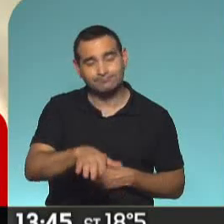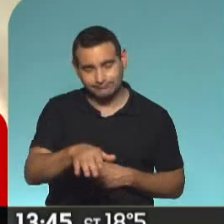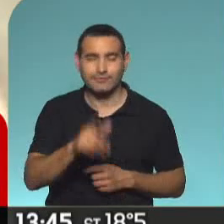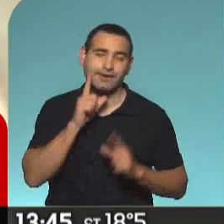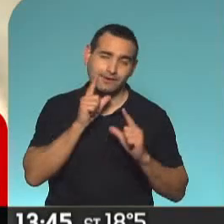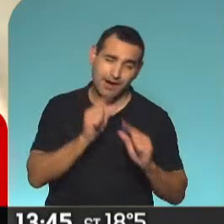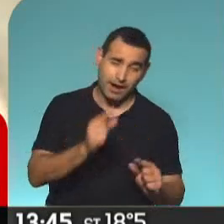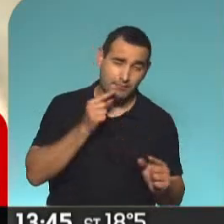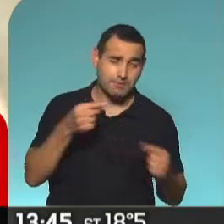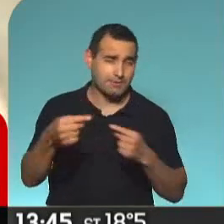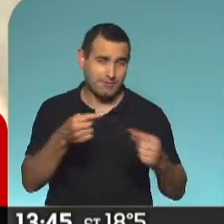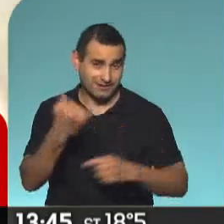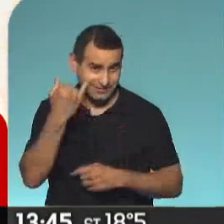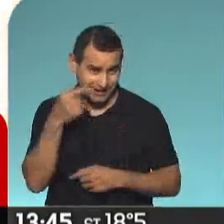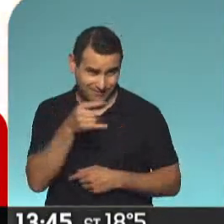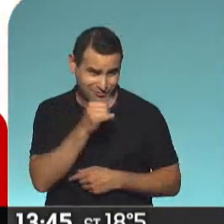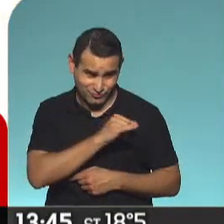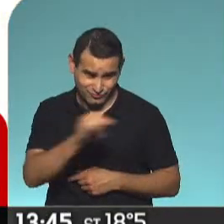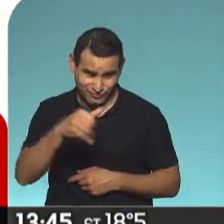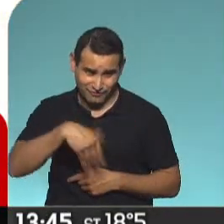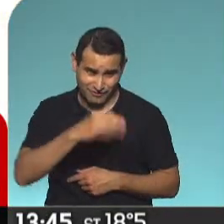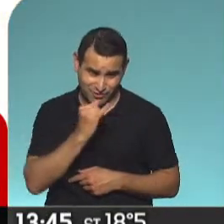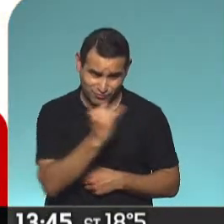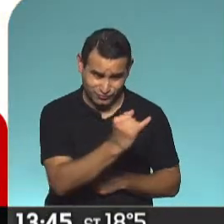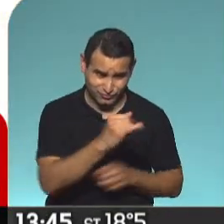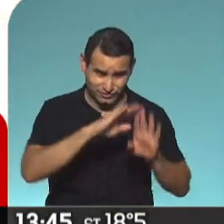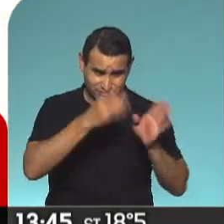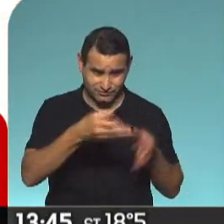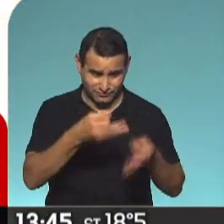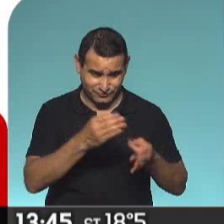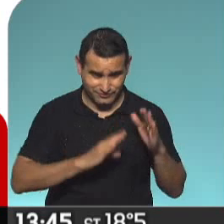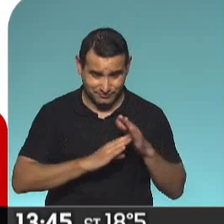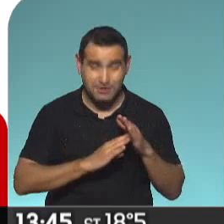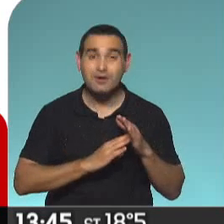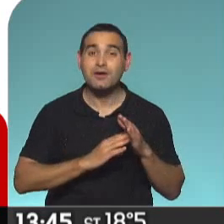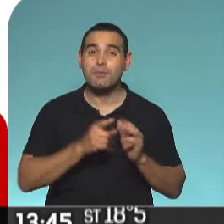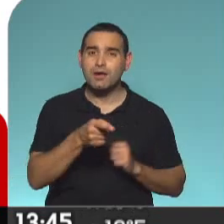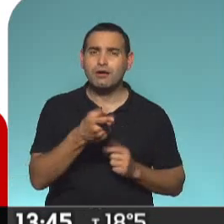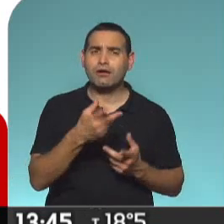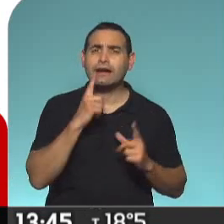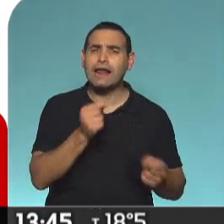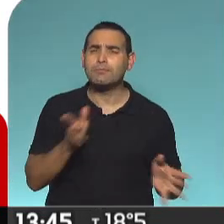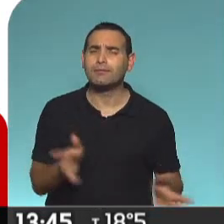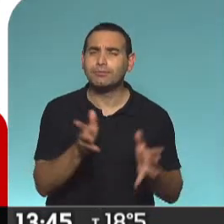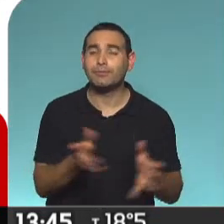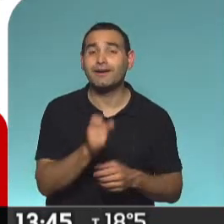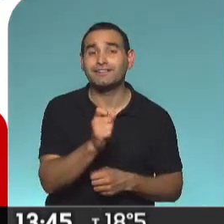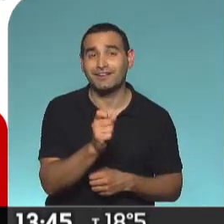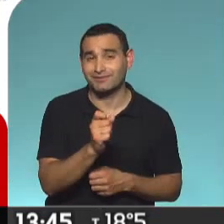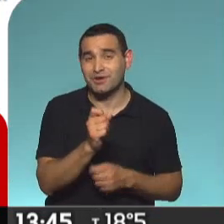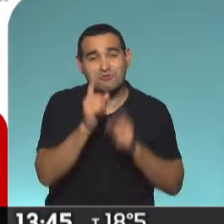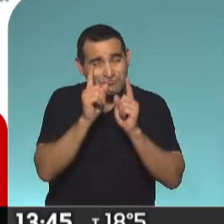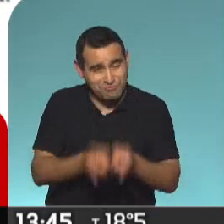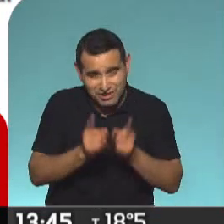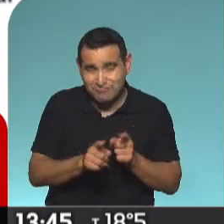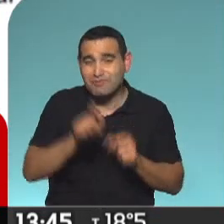reclamos, litigios, ya están anunciados, pero los que van a promover estos reclamos son los mismos